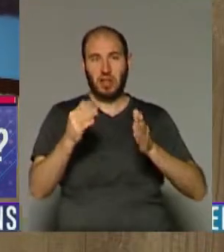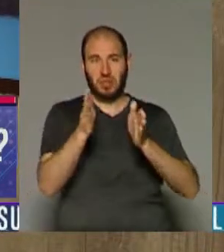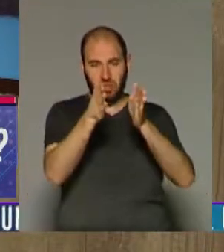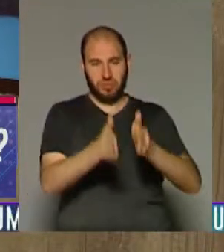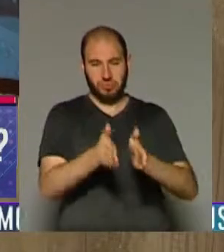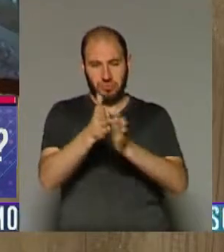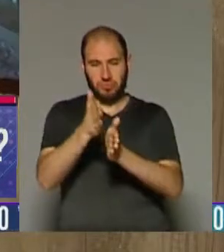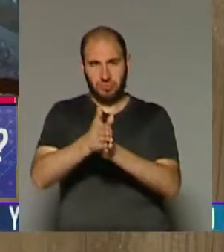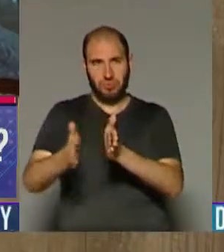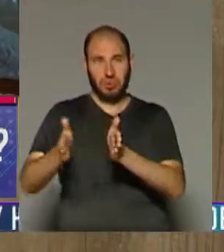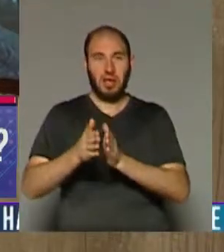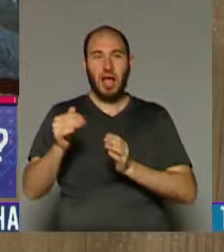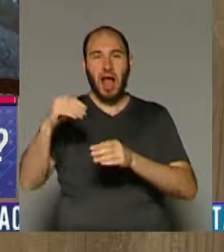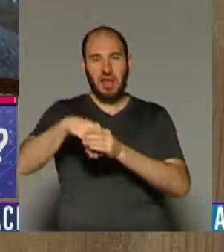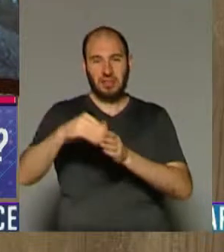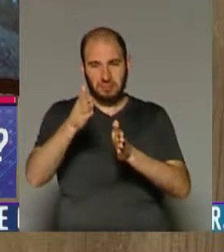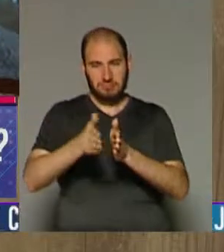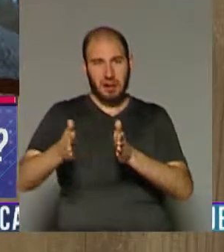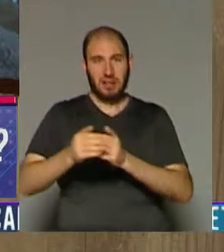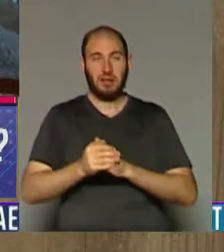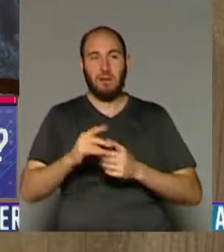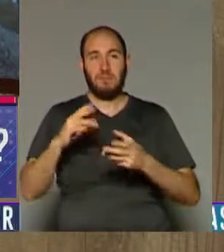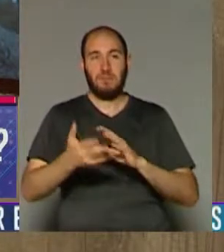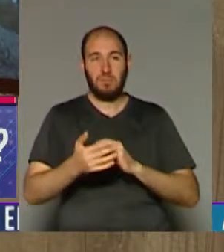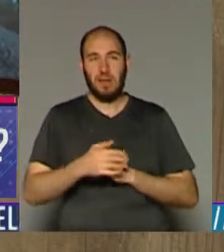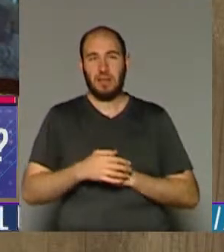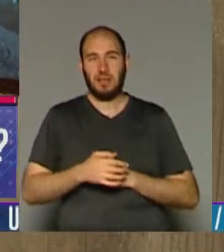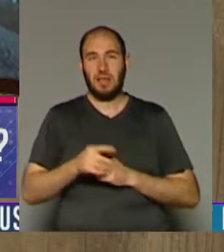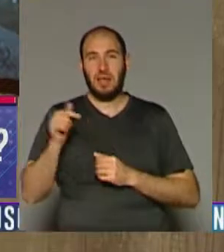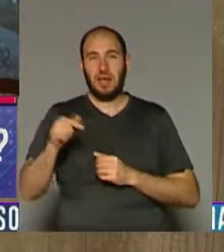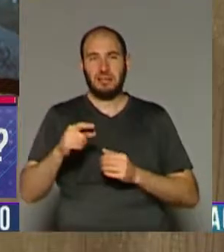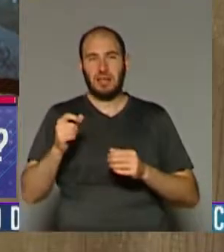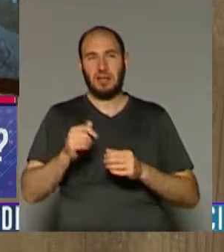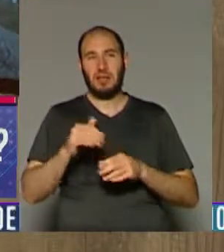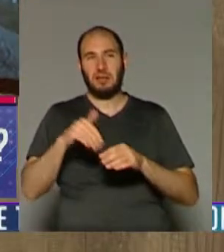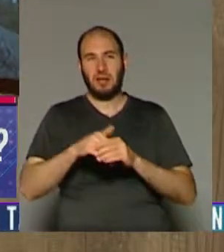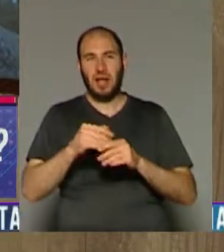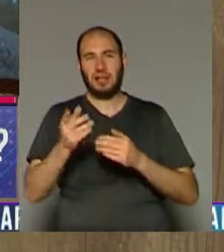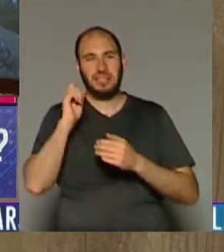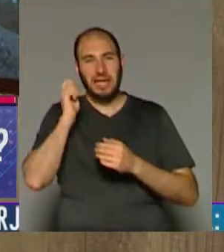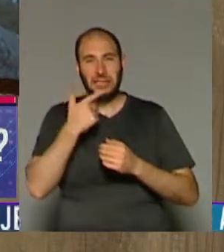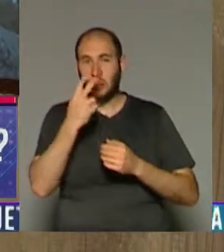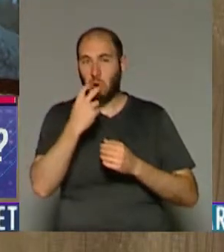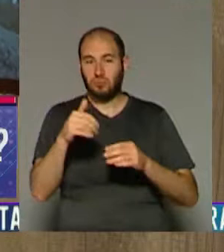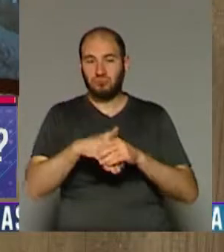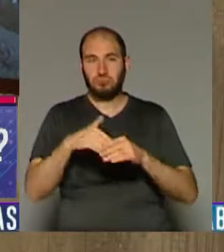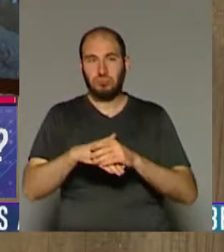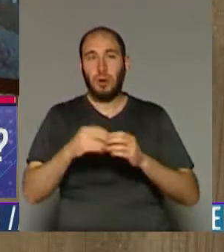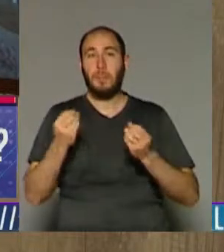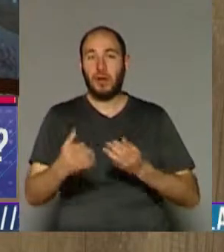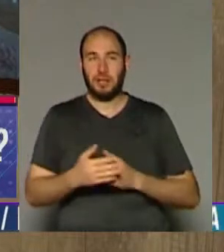Durlock y todos los componentes adentro de la pared en el estilo de steel frame, se ahorra mucho en lo que es consumo de gas y luz, ya que son